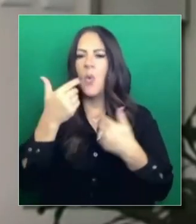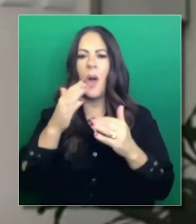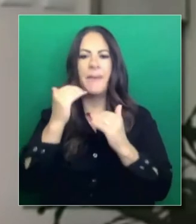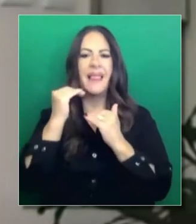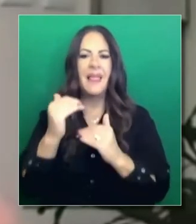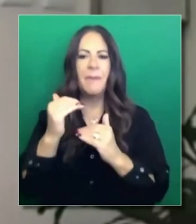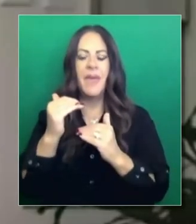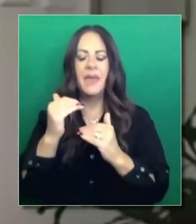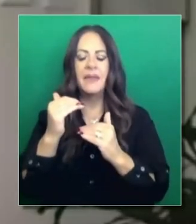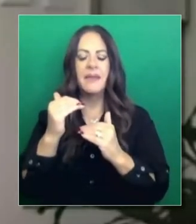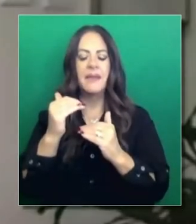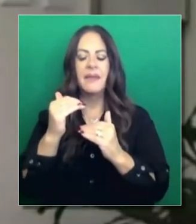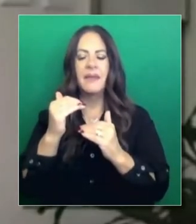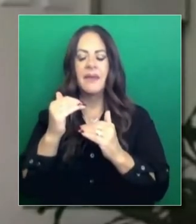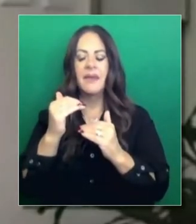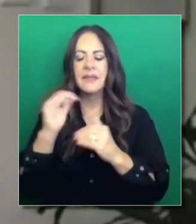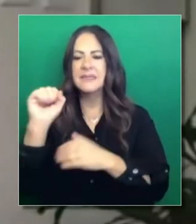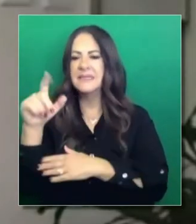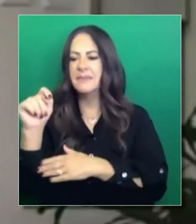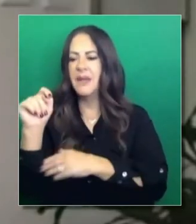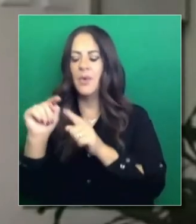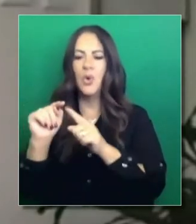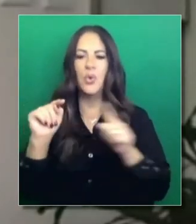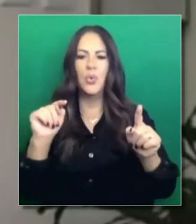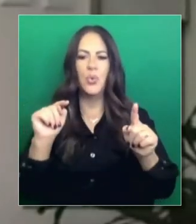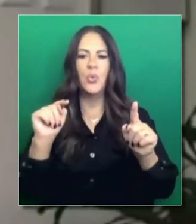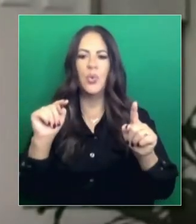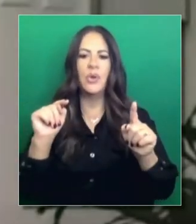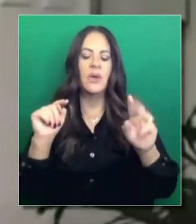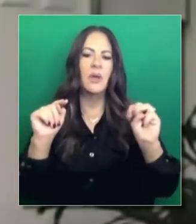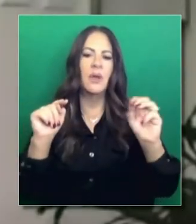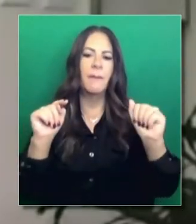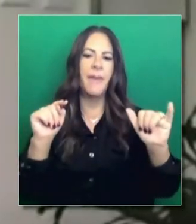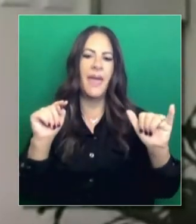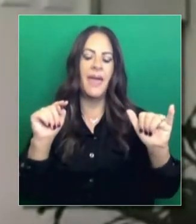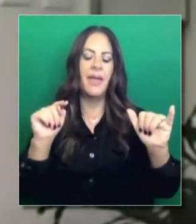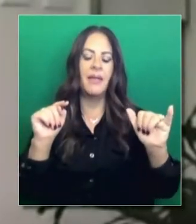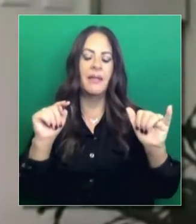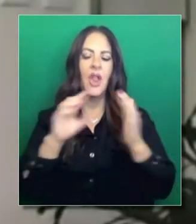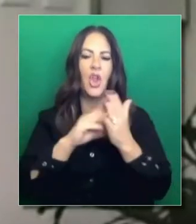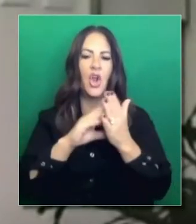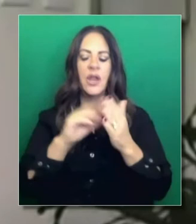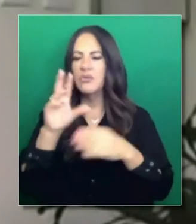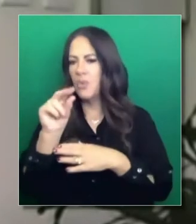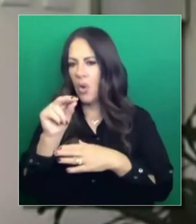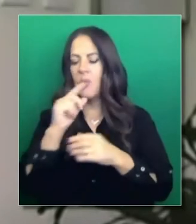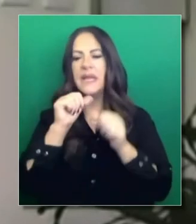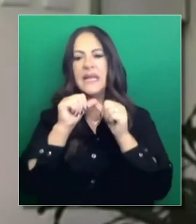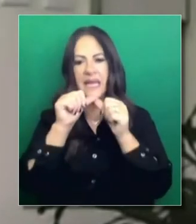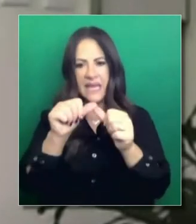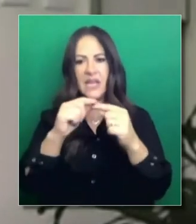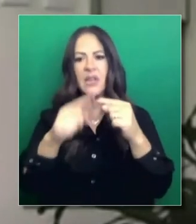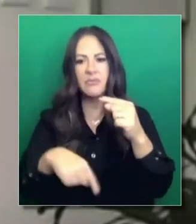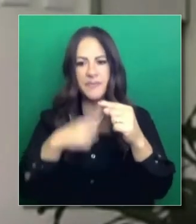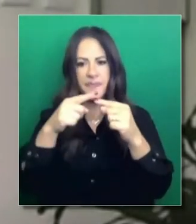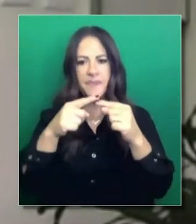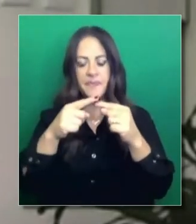no debemos ver todo esto como todo lo que se puede hacer antes de mayo. Es un proceso